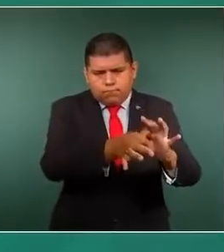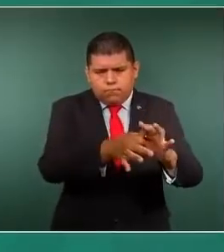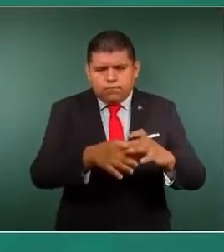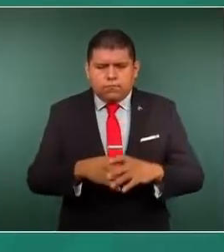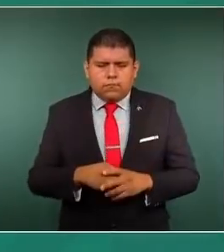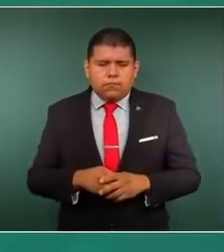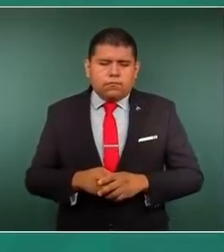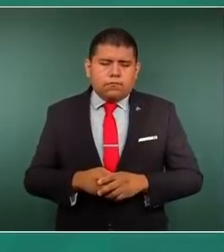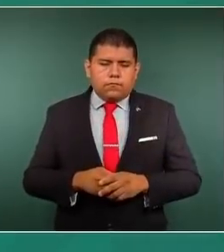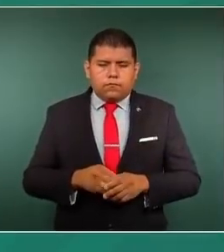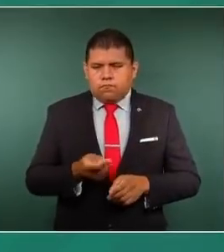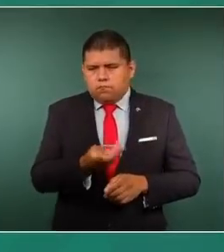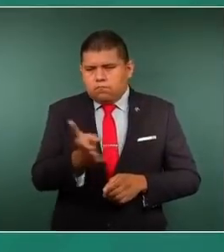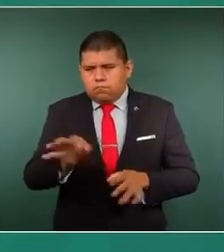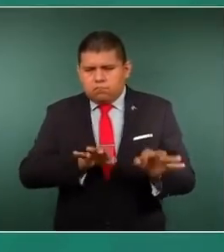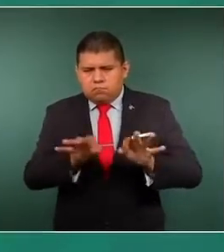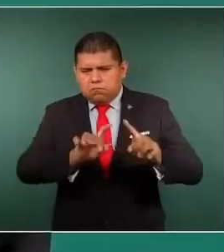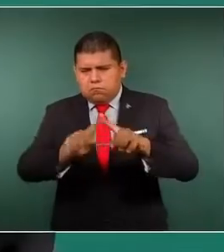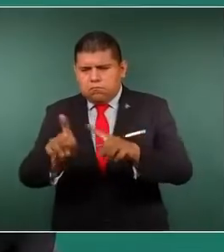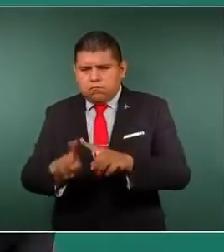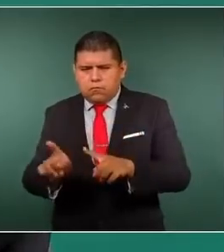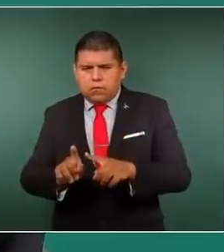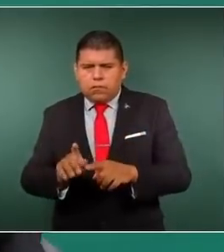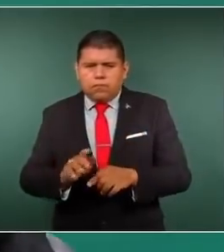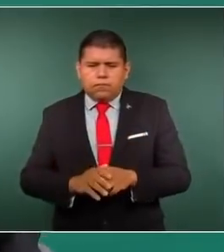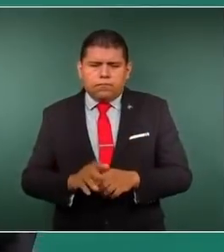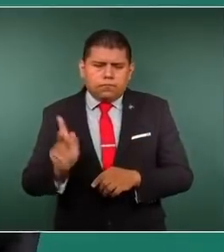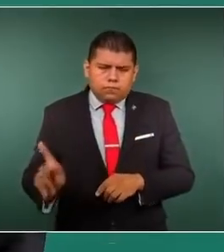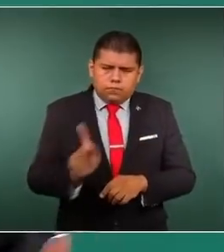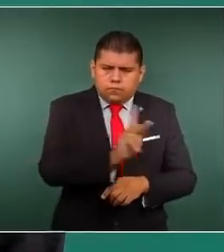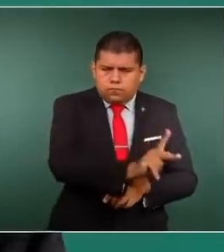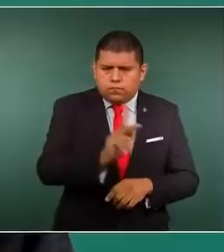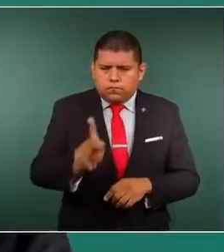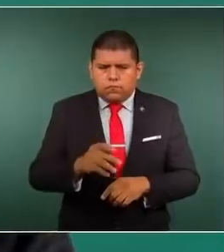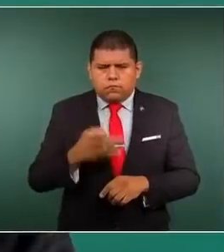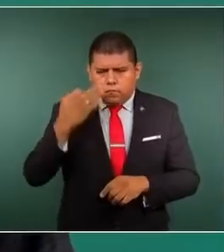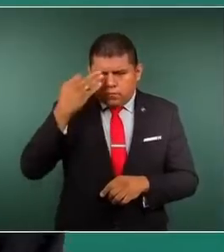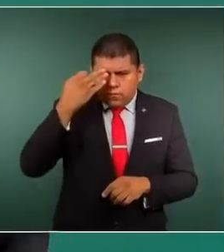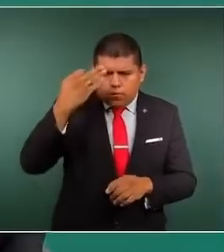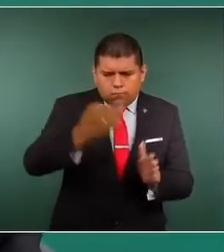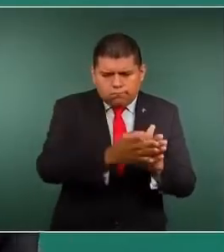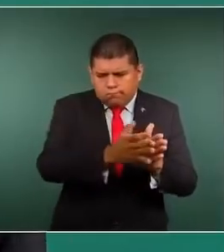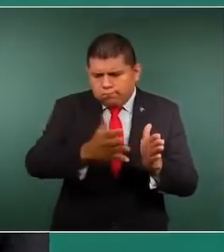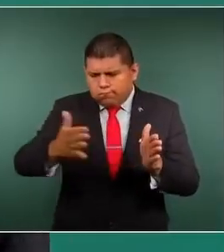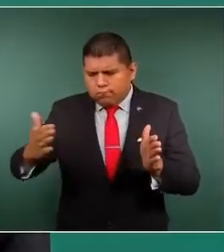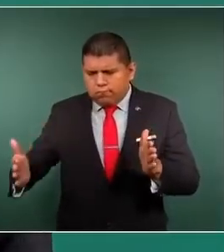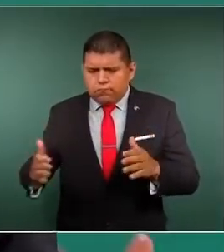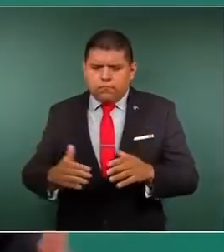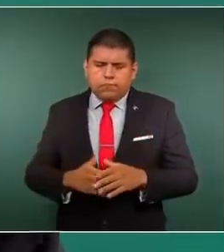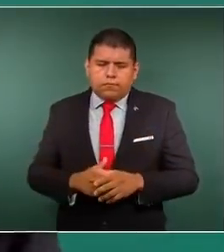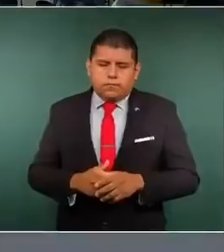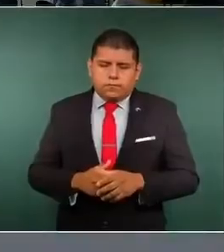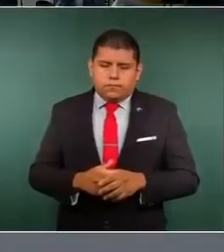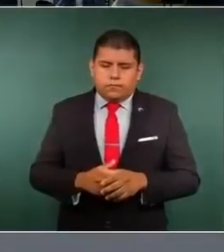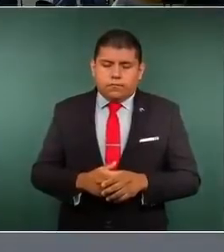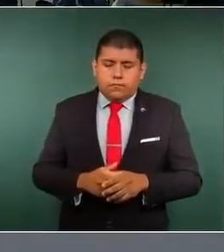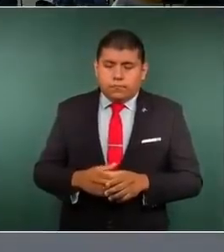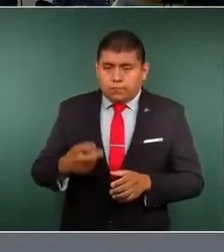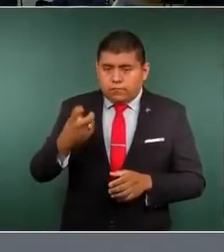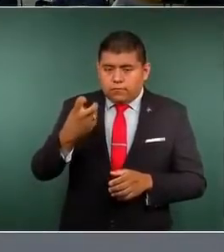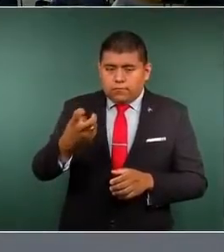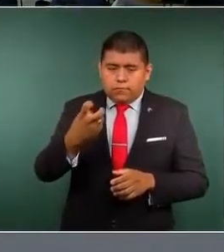desarrollo profesional coincidieron en el tiempo y es en esa circunstancia que se